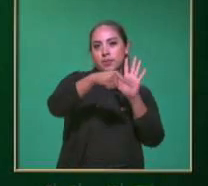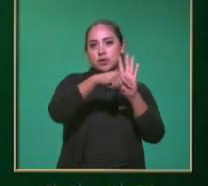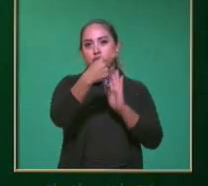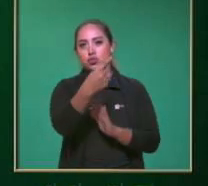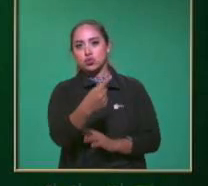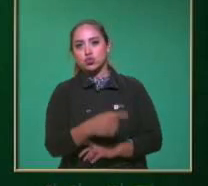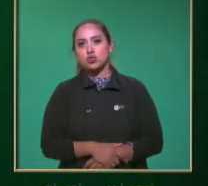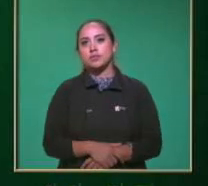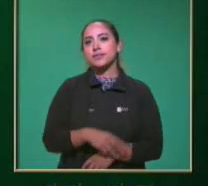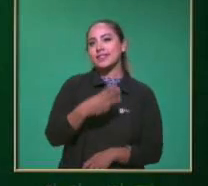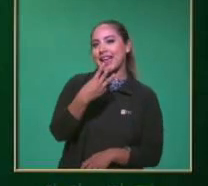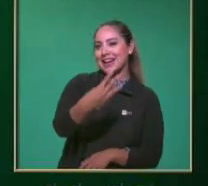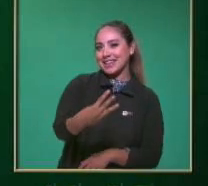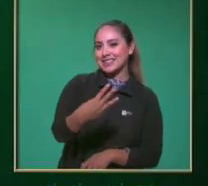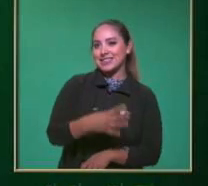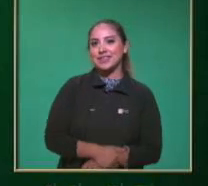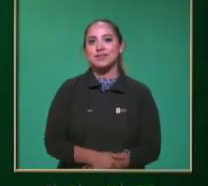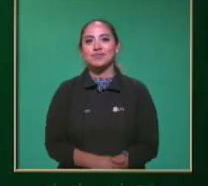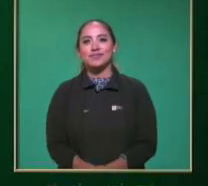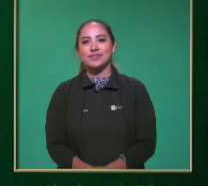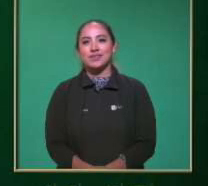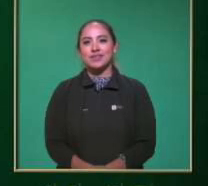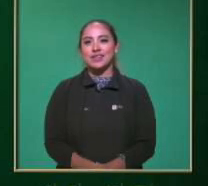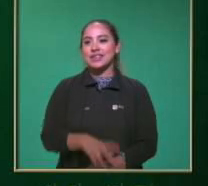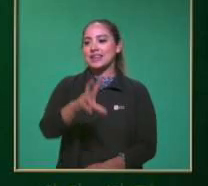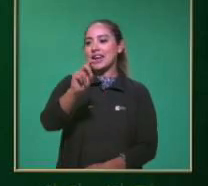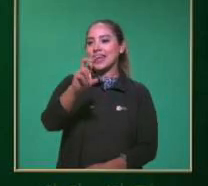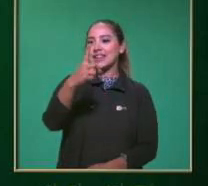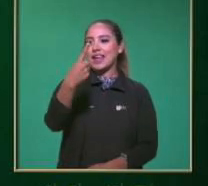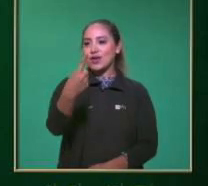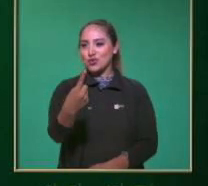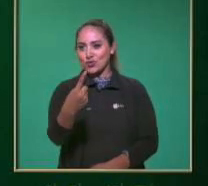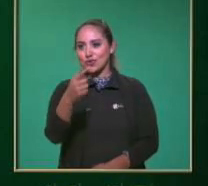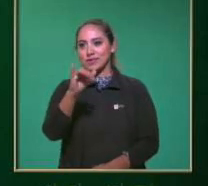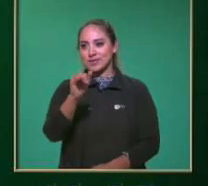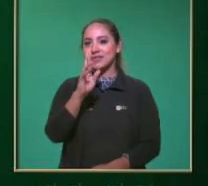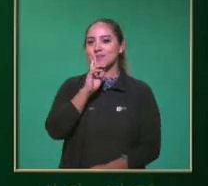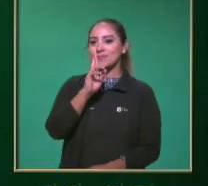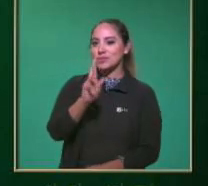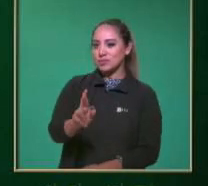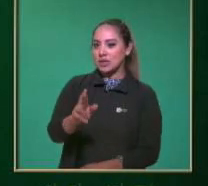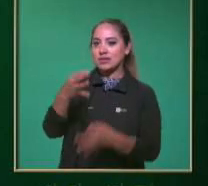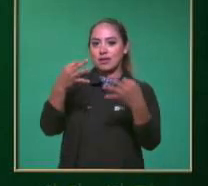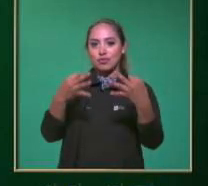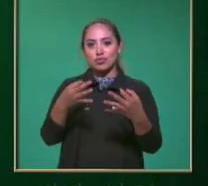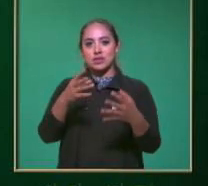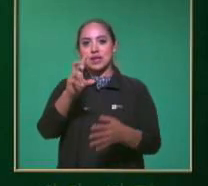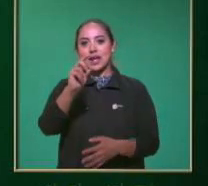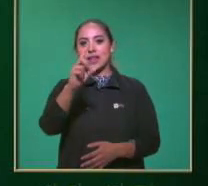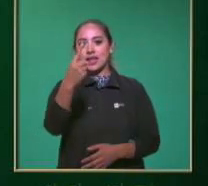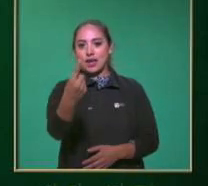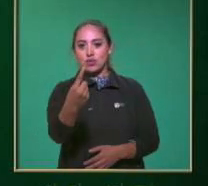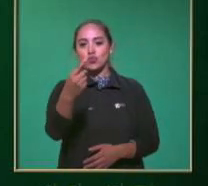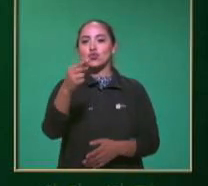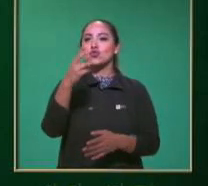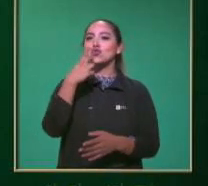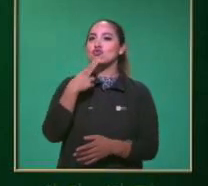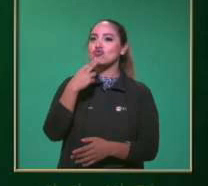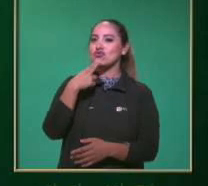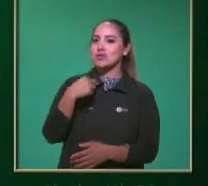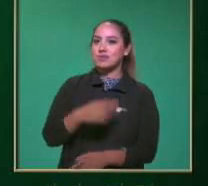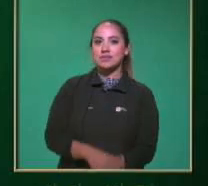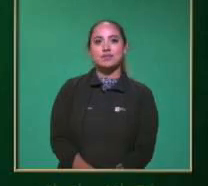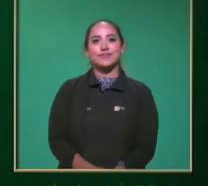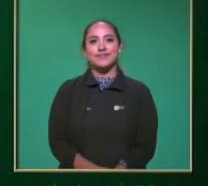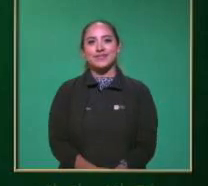1, ¿cuánto te queda? 3. Entonces, la respuesta correcta son 31 dulces que